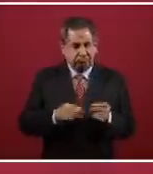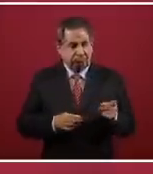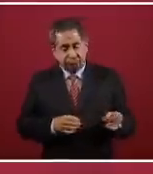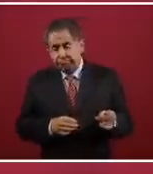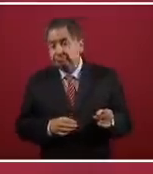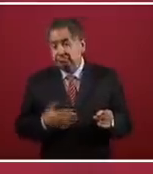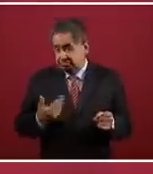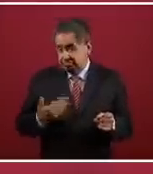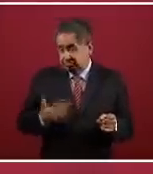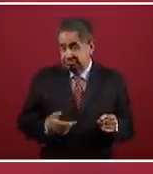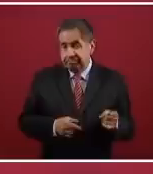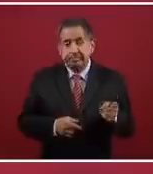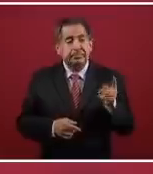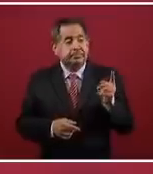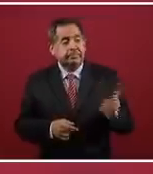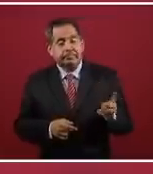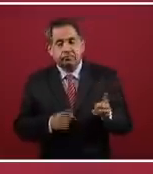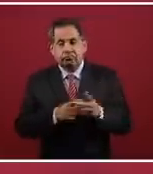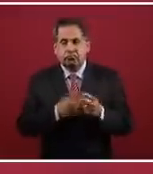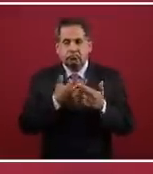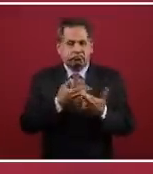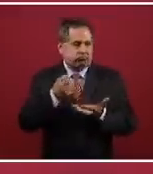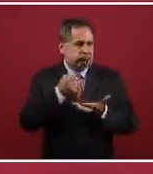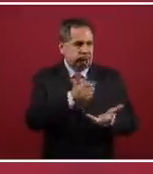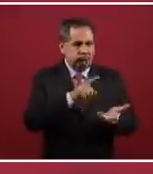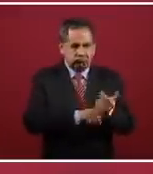con sus recursos,